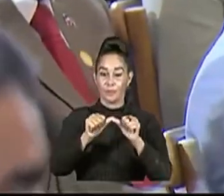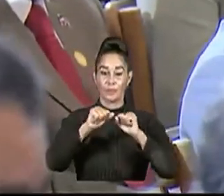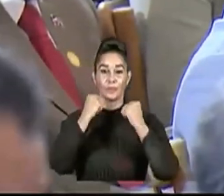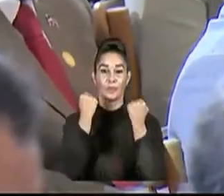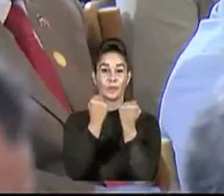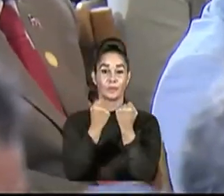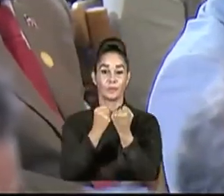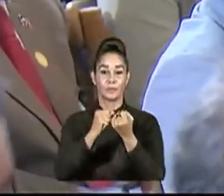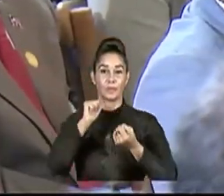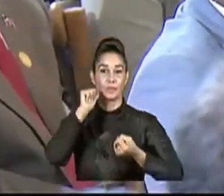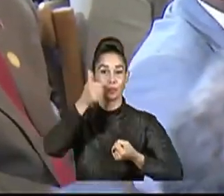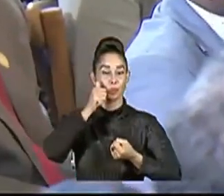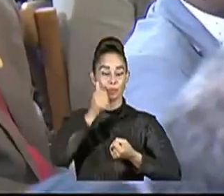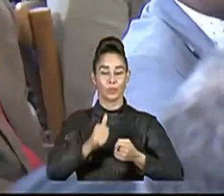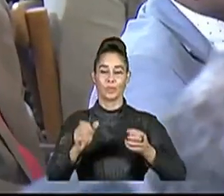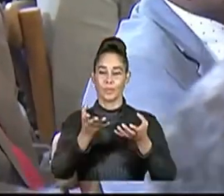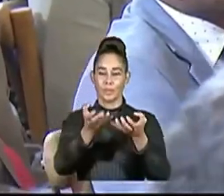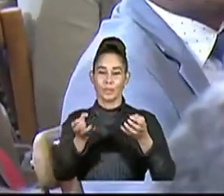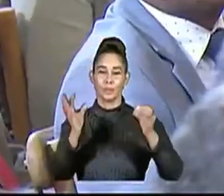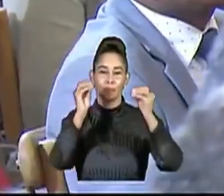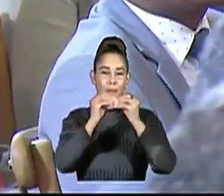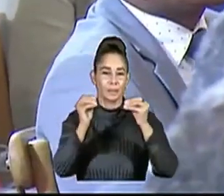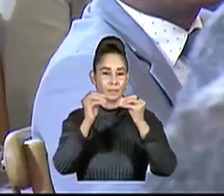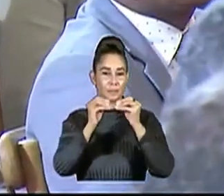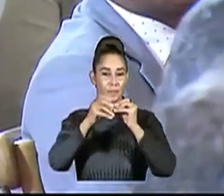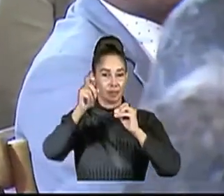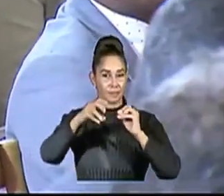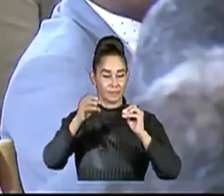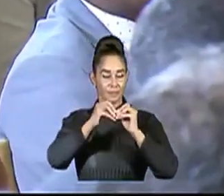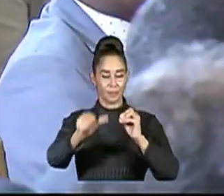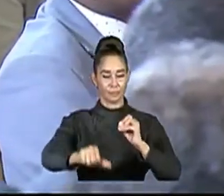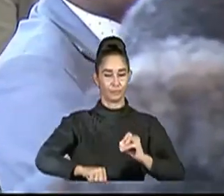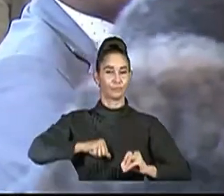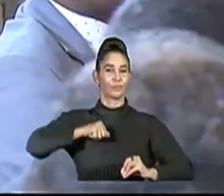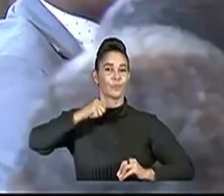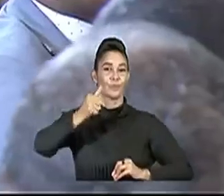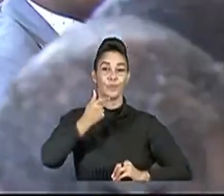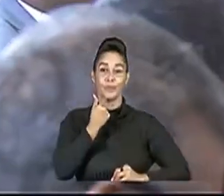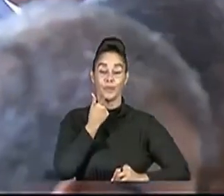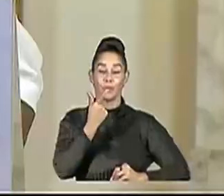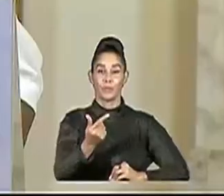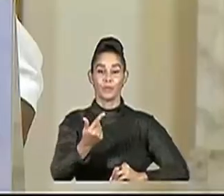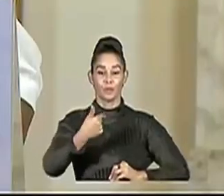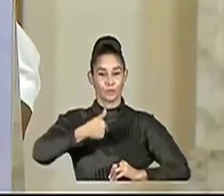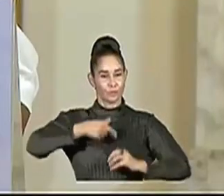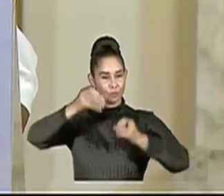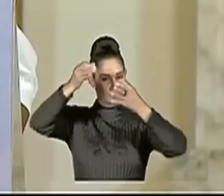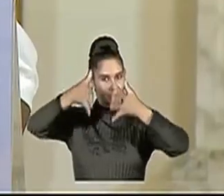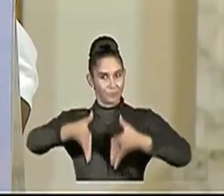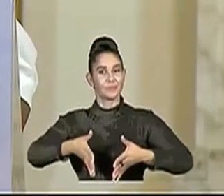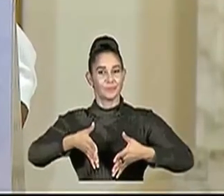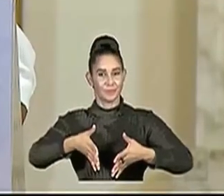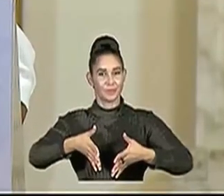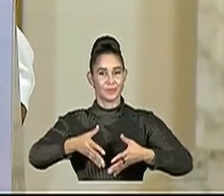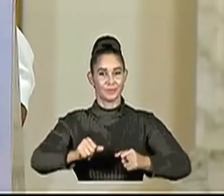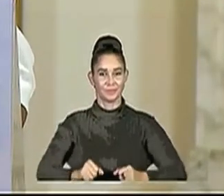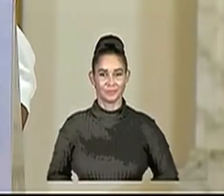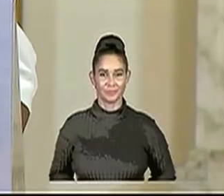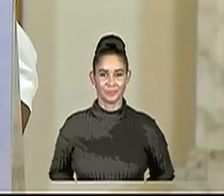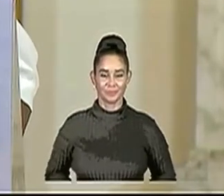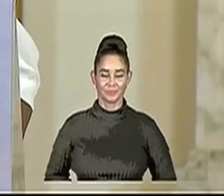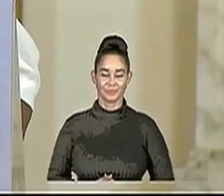que cada día demanda más de nosotros. Con orgullo proclamo, soy docente.